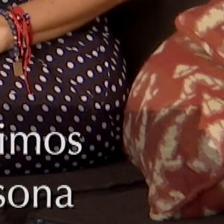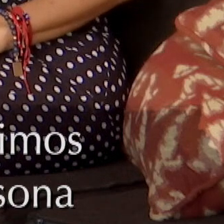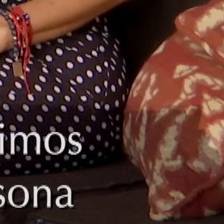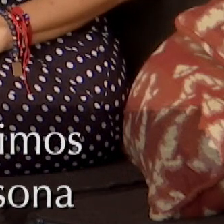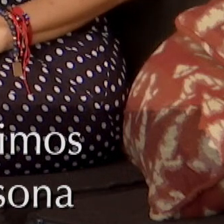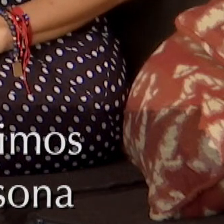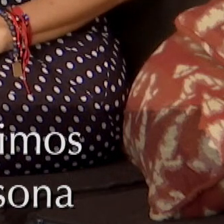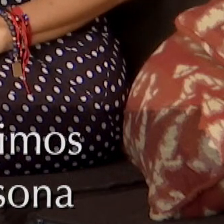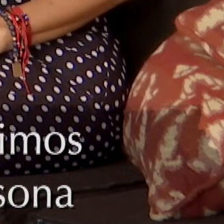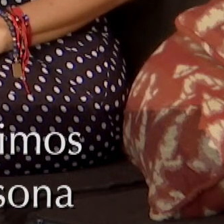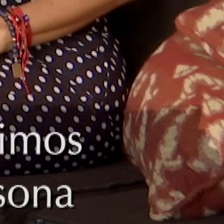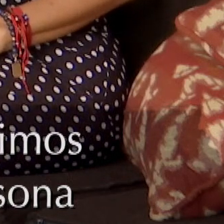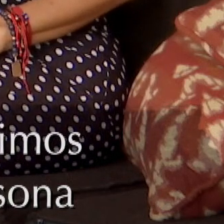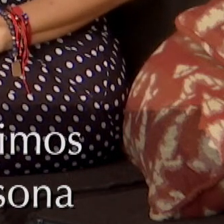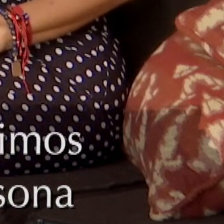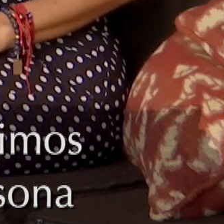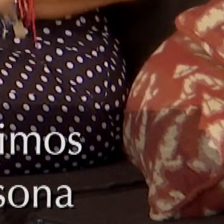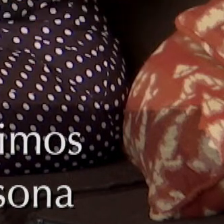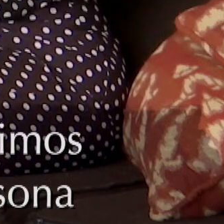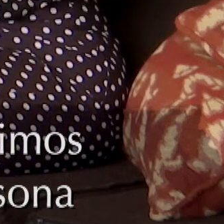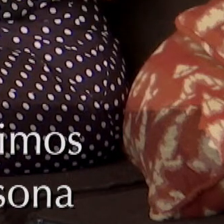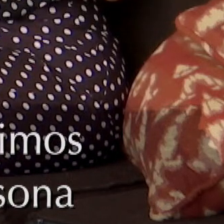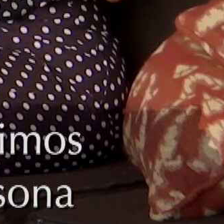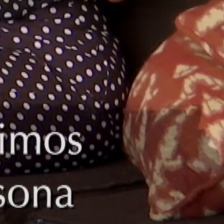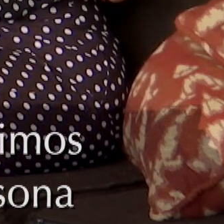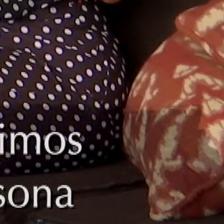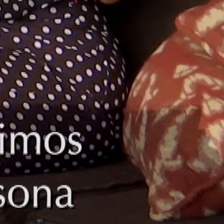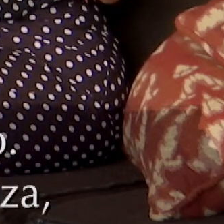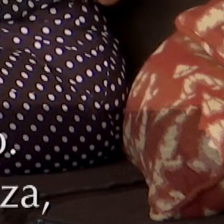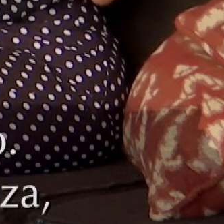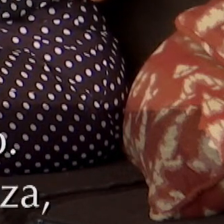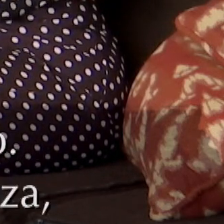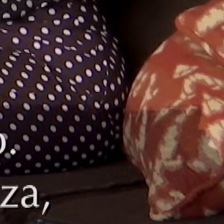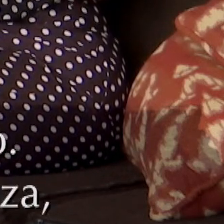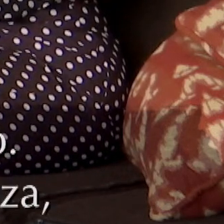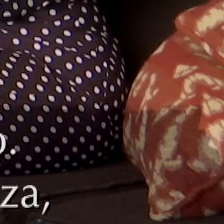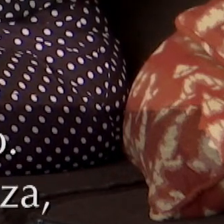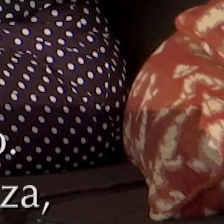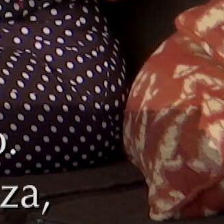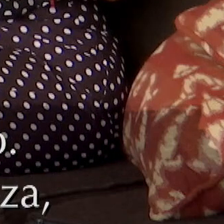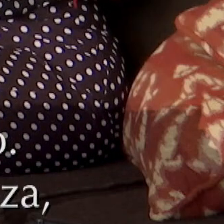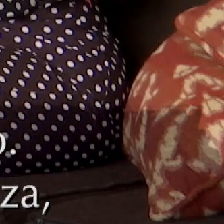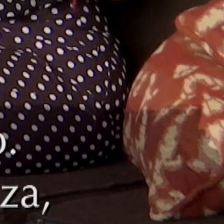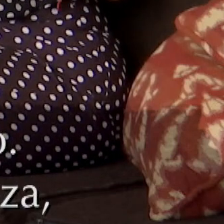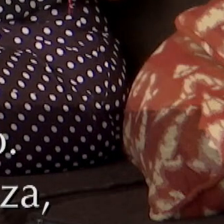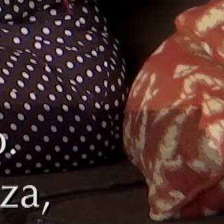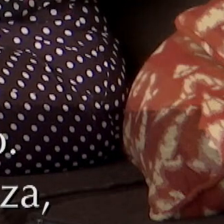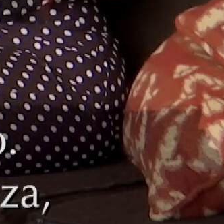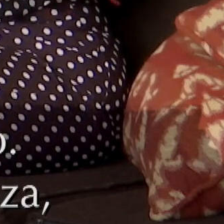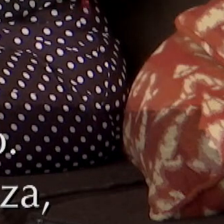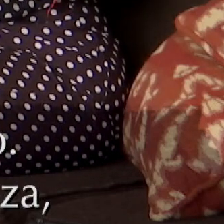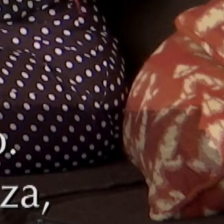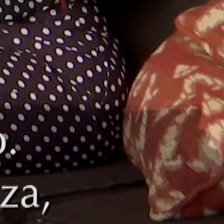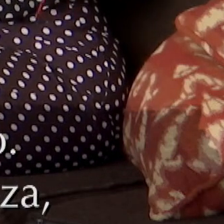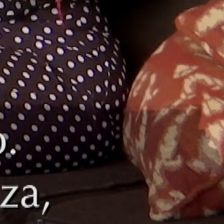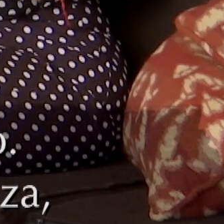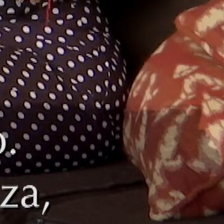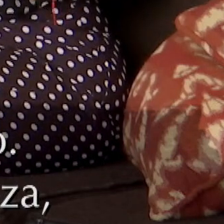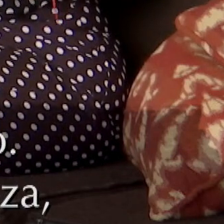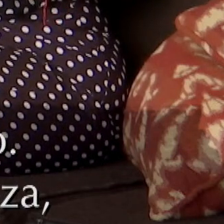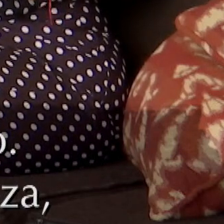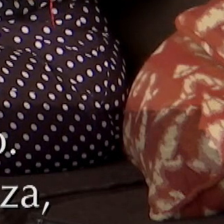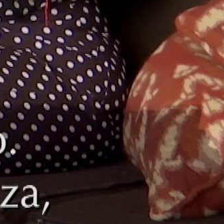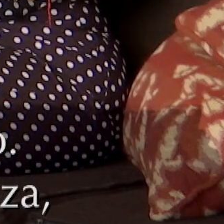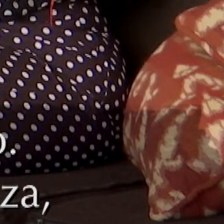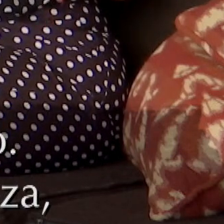hace muchos años a decir, no a esa persona, no a esa situación, no a ese